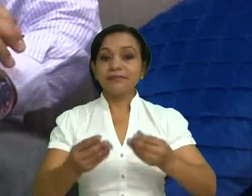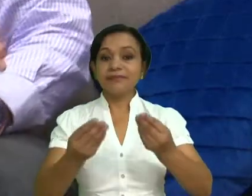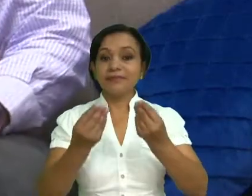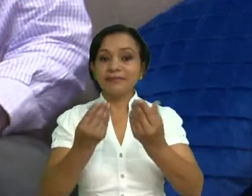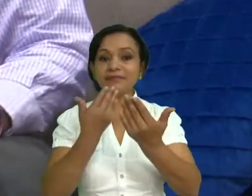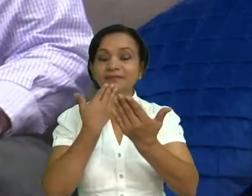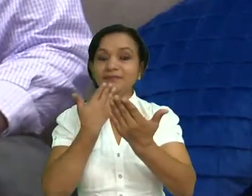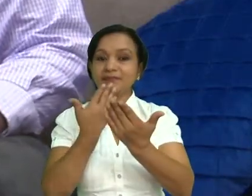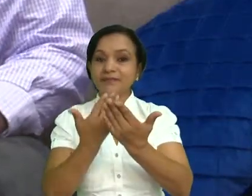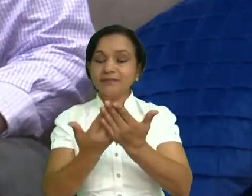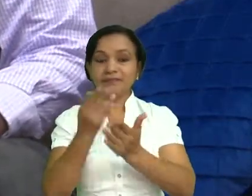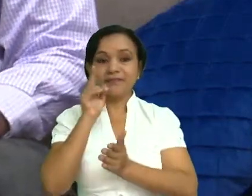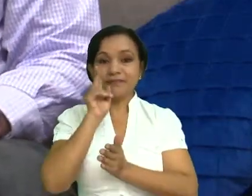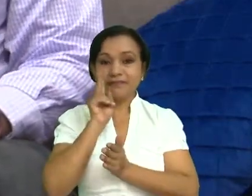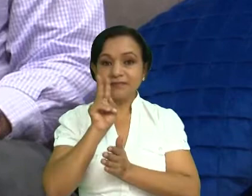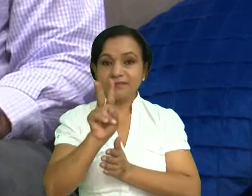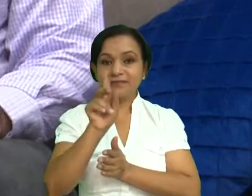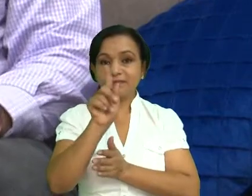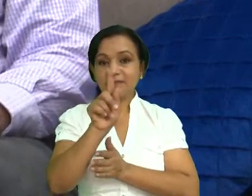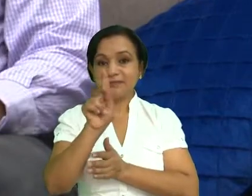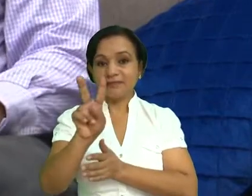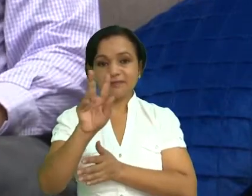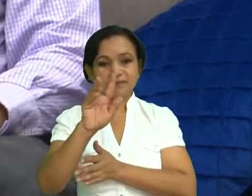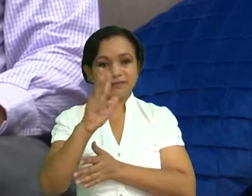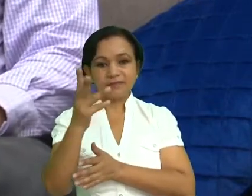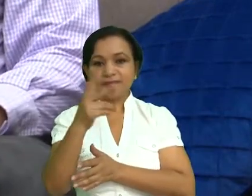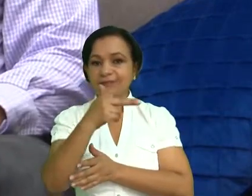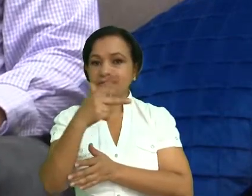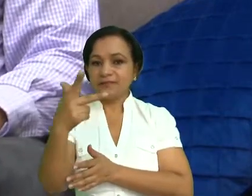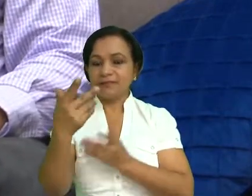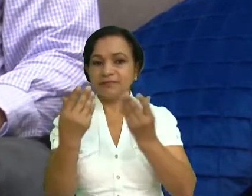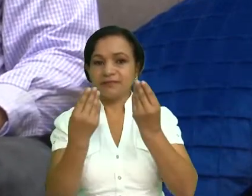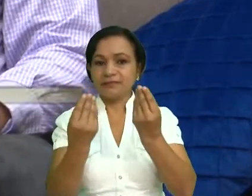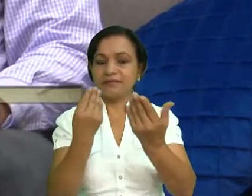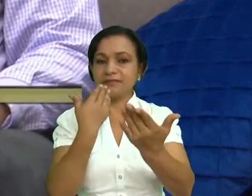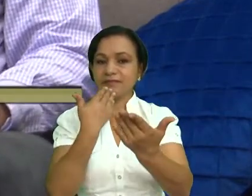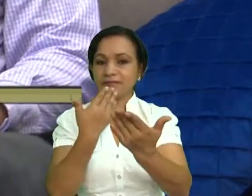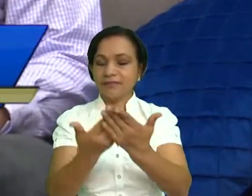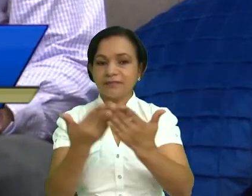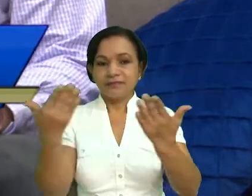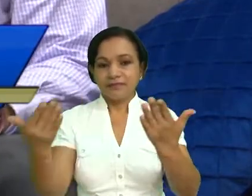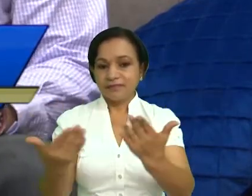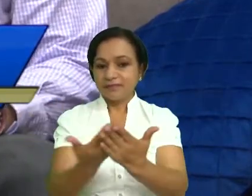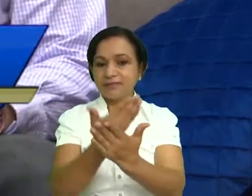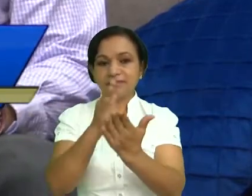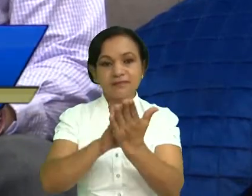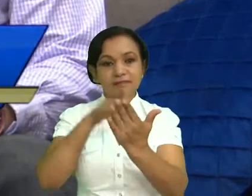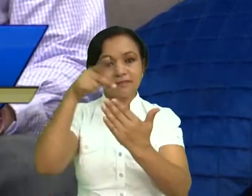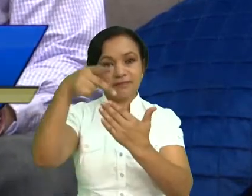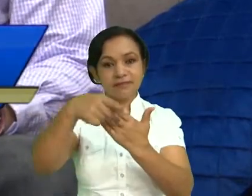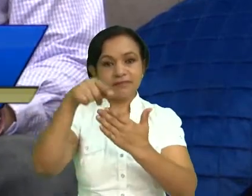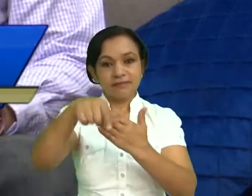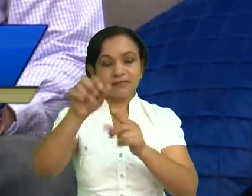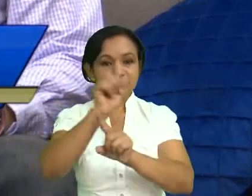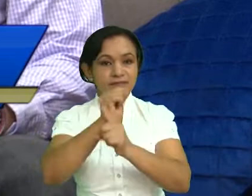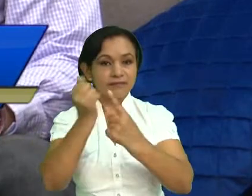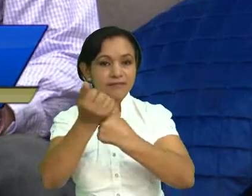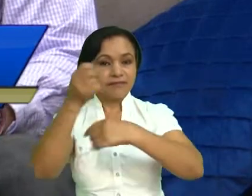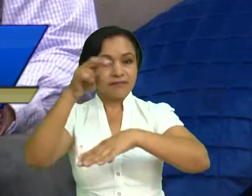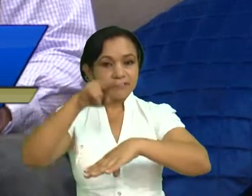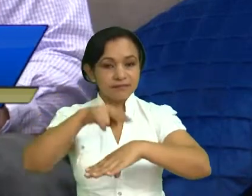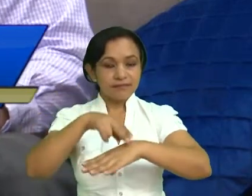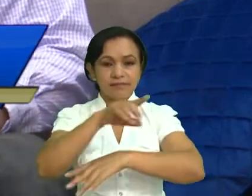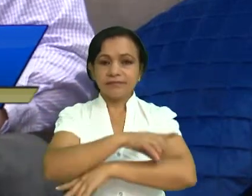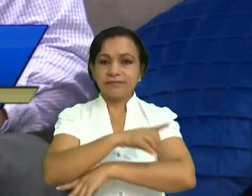Muchísimas gracias por estar en sintonía del canal parlamentario. Muchísimas gracias por acompañarnos en una nueva edición de su programa Desde el Parlamento, una oportunidad para